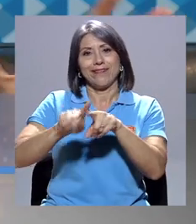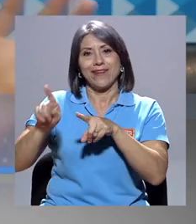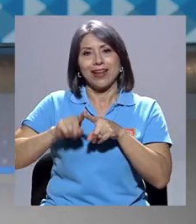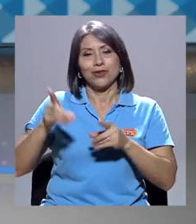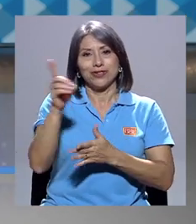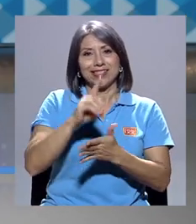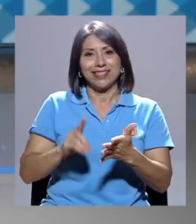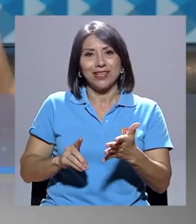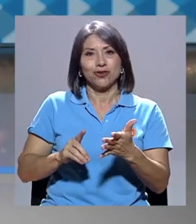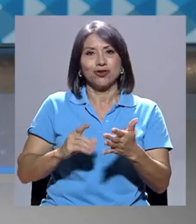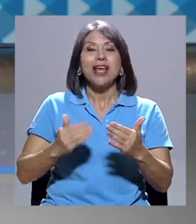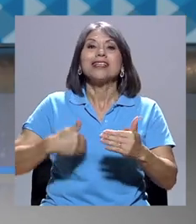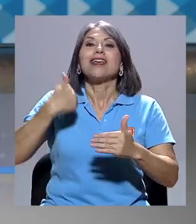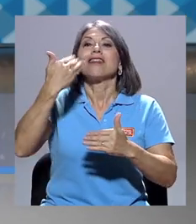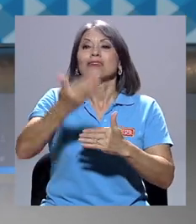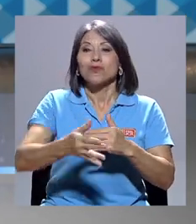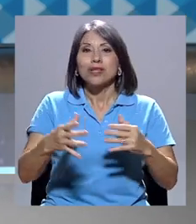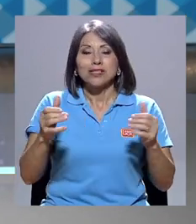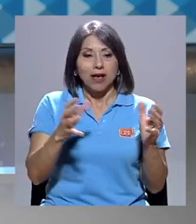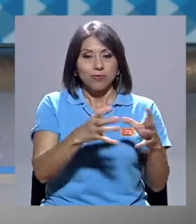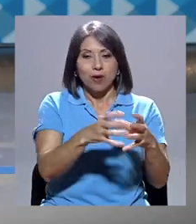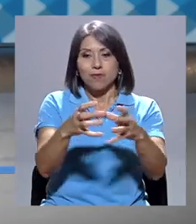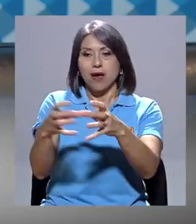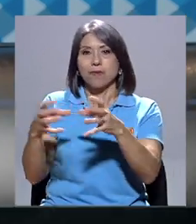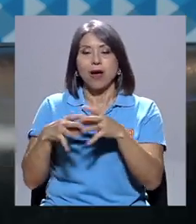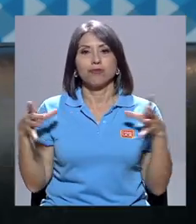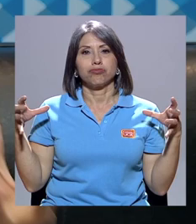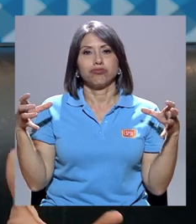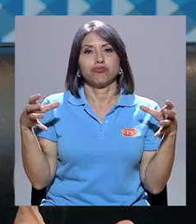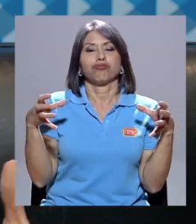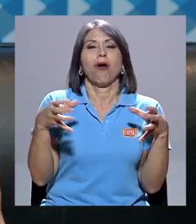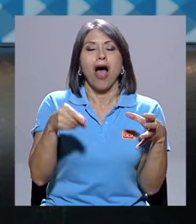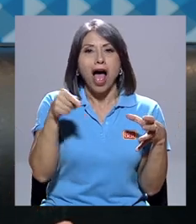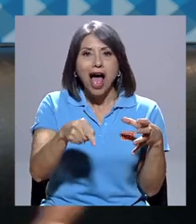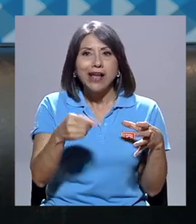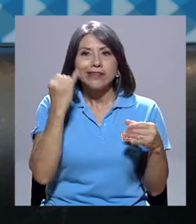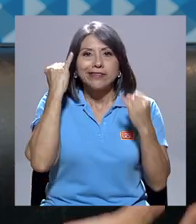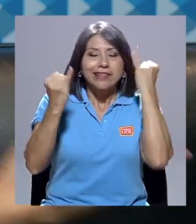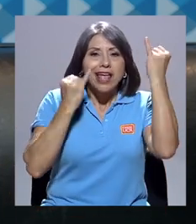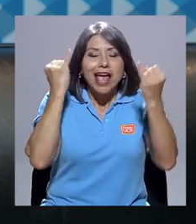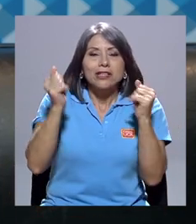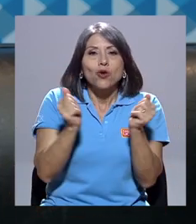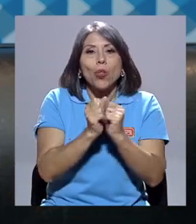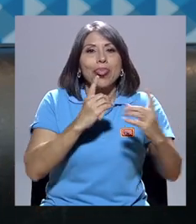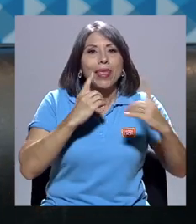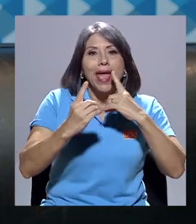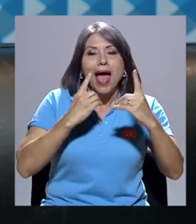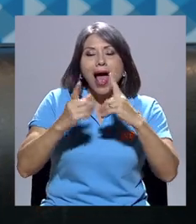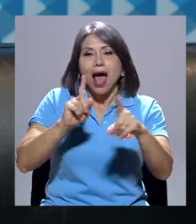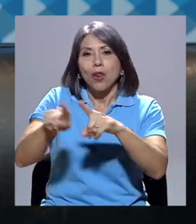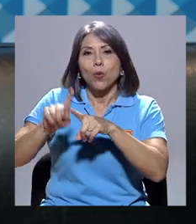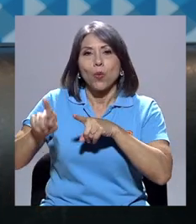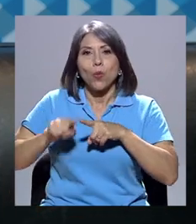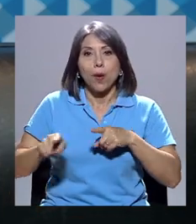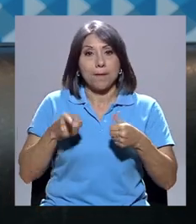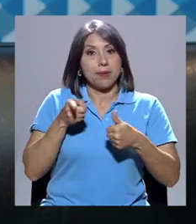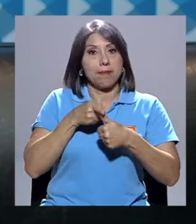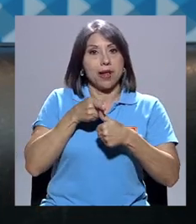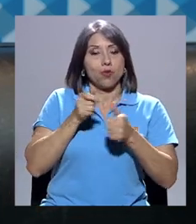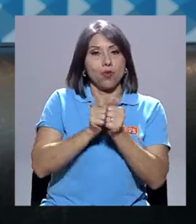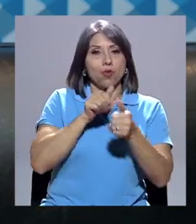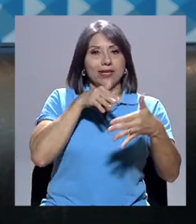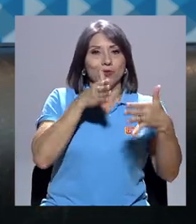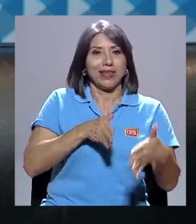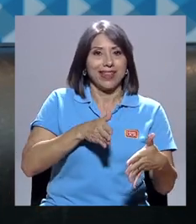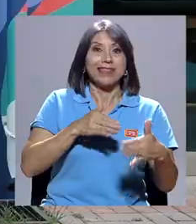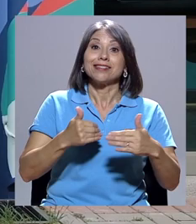todo un grupo en conjunto y las ideas salían del diálogo entre las diferentes partes, primero entre los estudiantes y